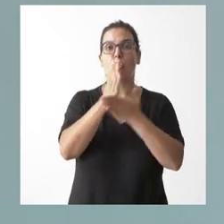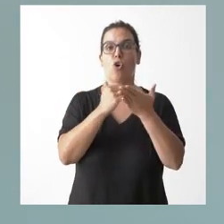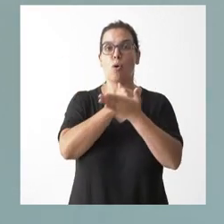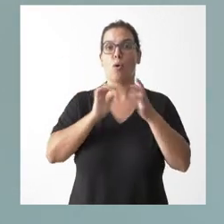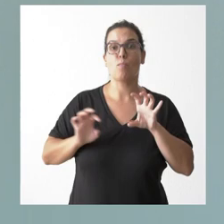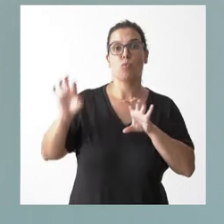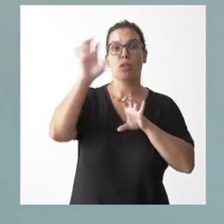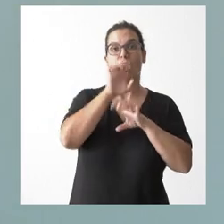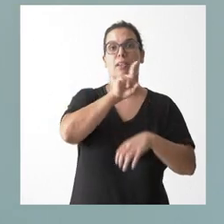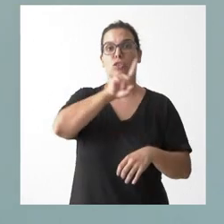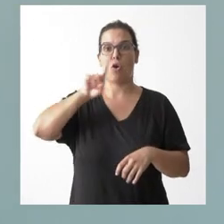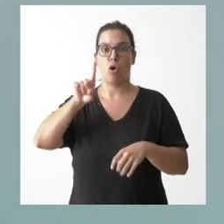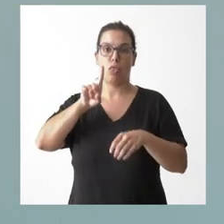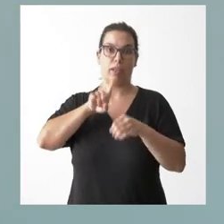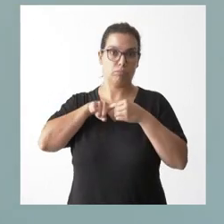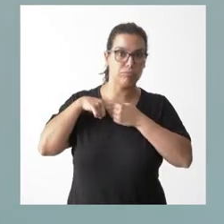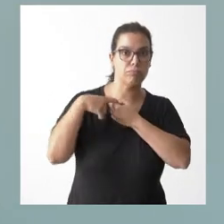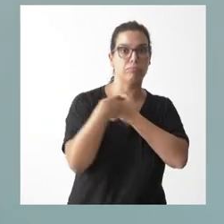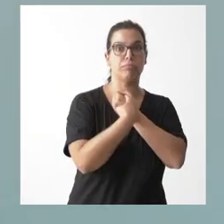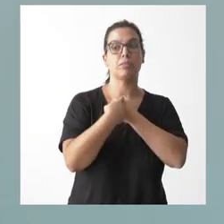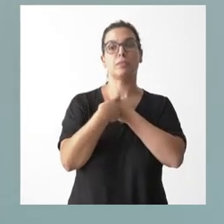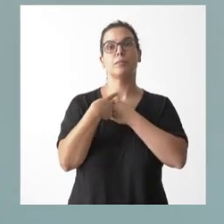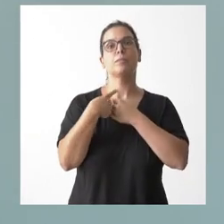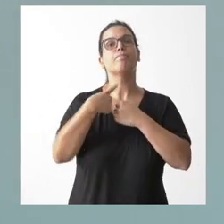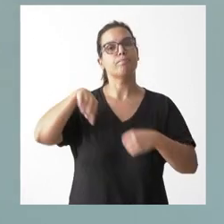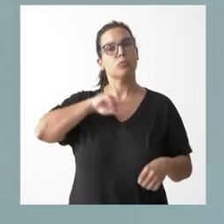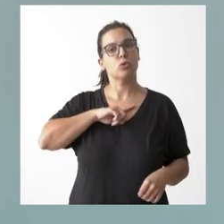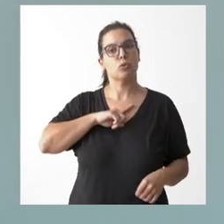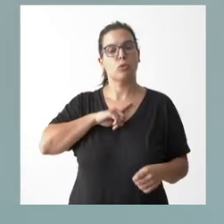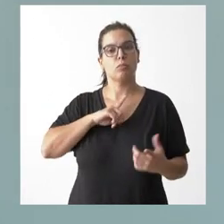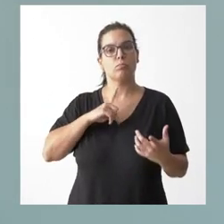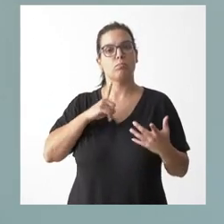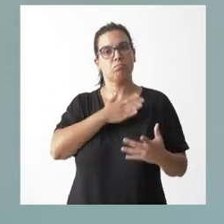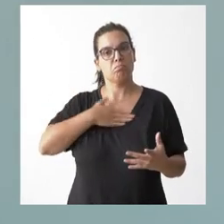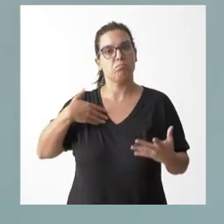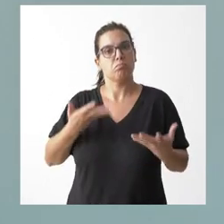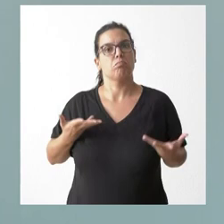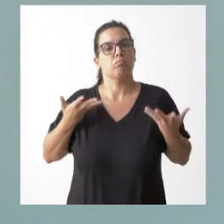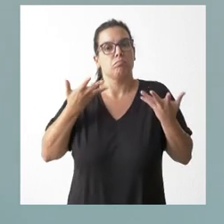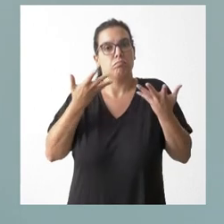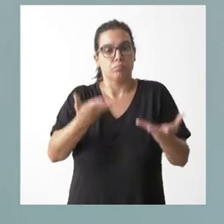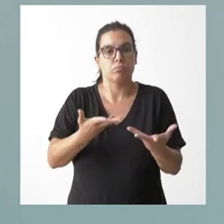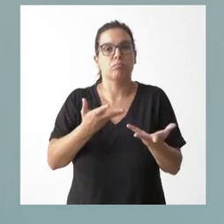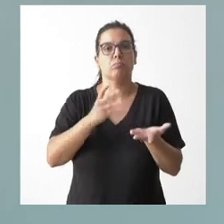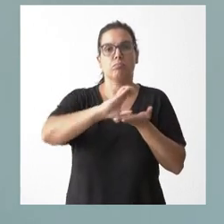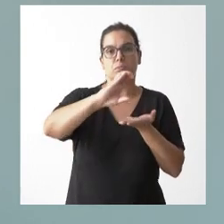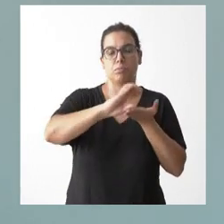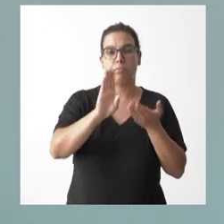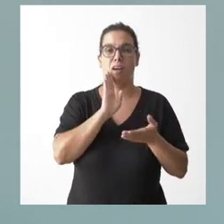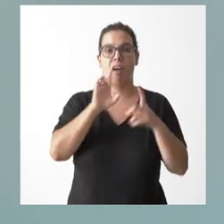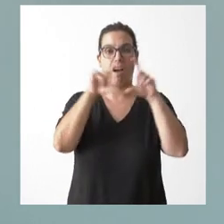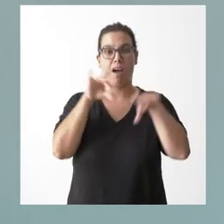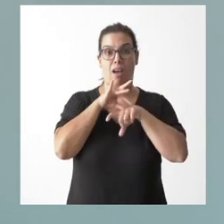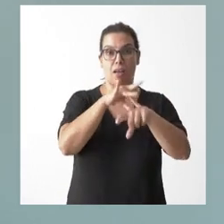autónomas, Castilla y León y otras 10, las que manifestamos nuestra voluntad de hacer aportaciones a la AECID y establecer